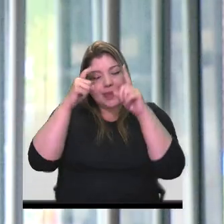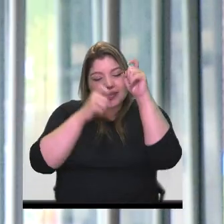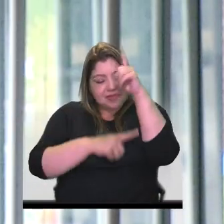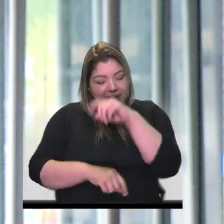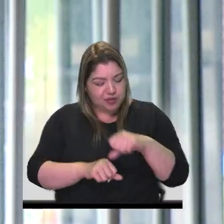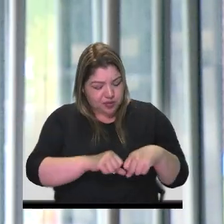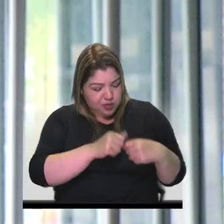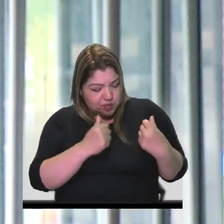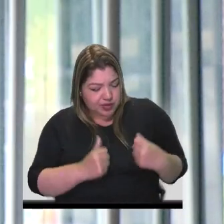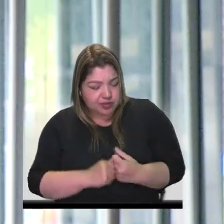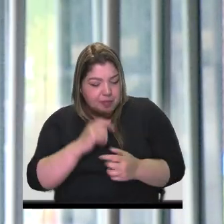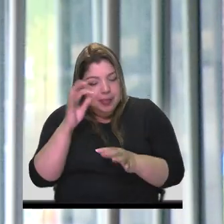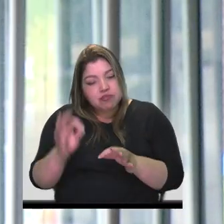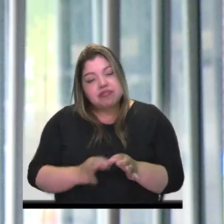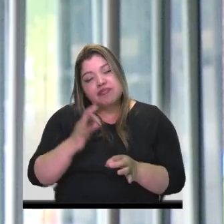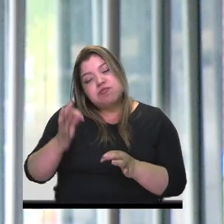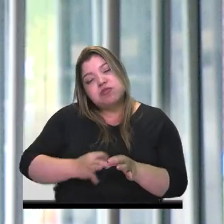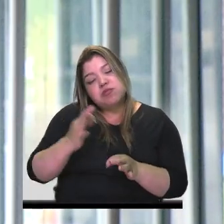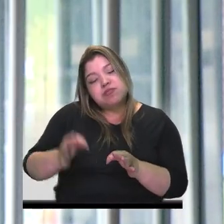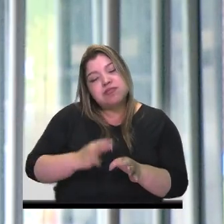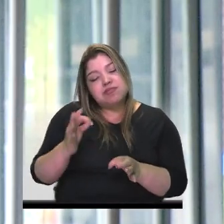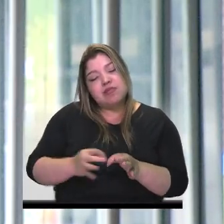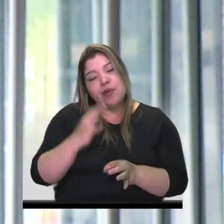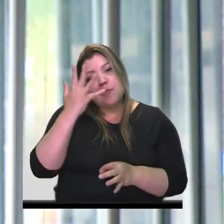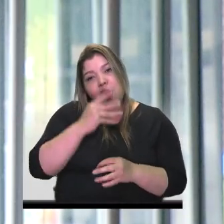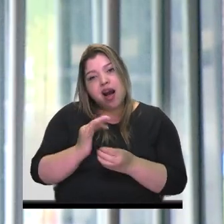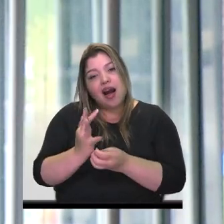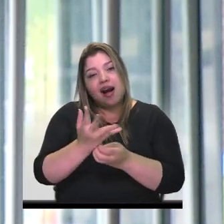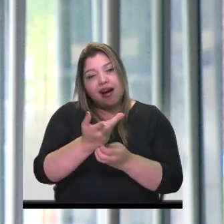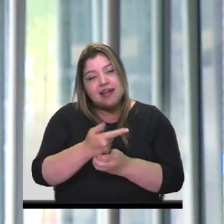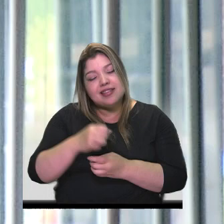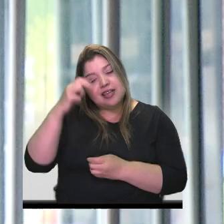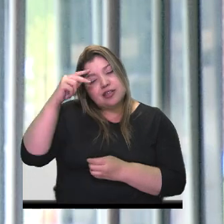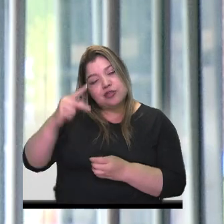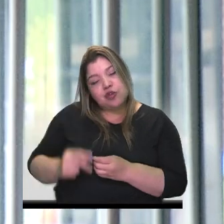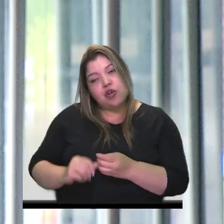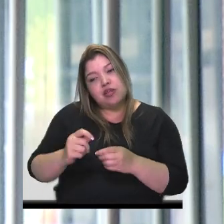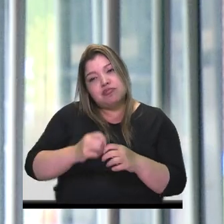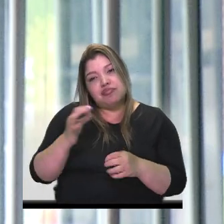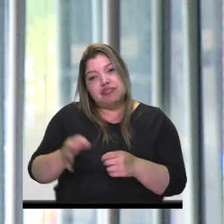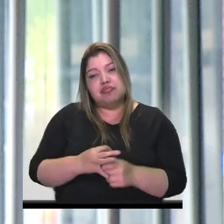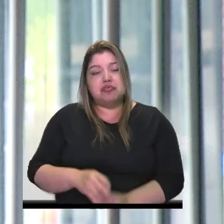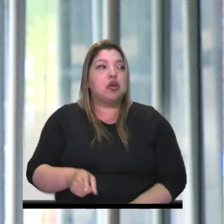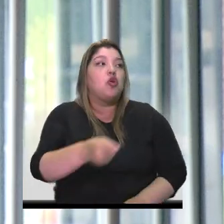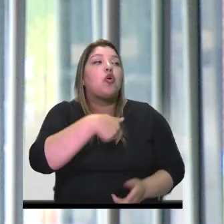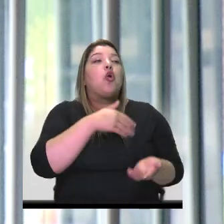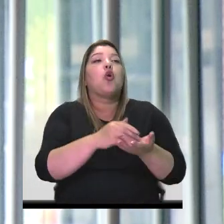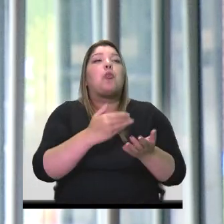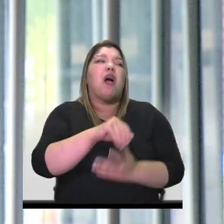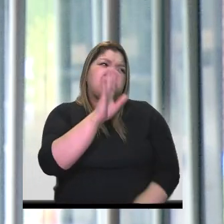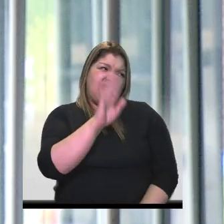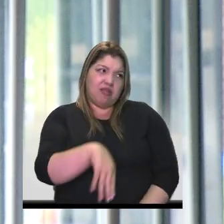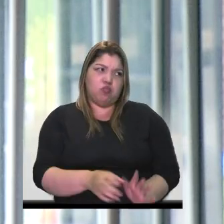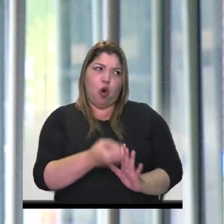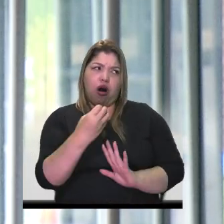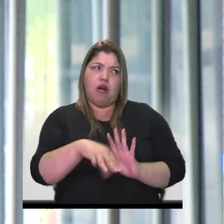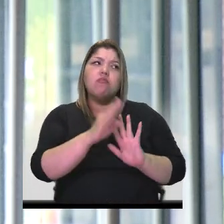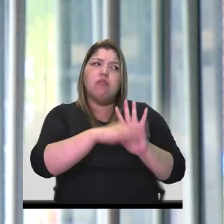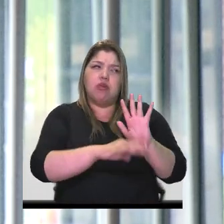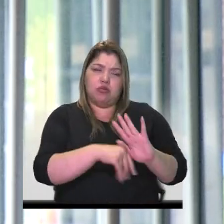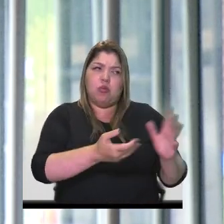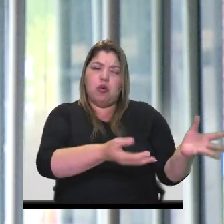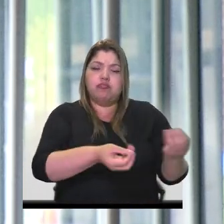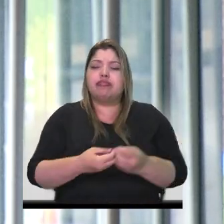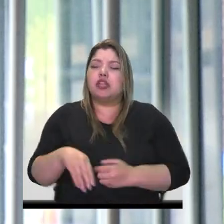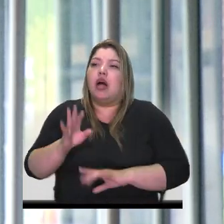corazón. Entonces, estamos desconociendo un asunto que va más allá de lo material, no lo estamos valorando, pero tampoco lo estamos transfiriendo